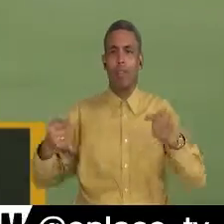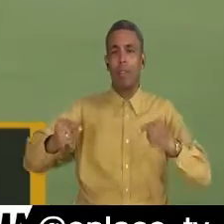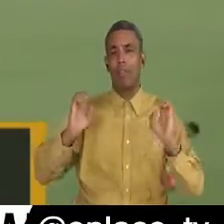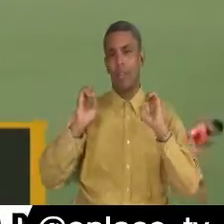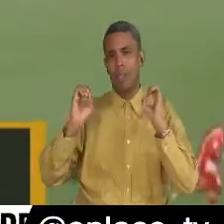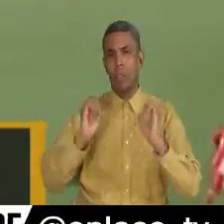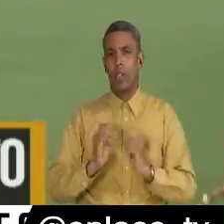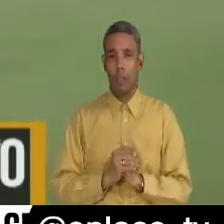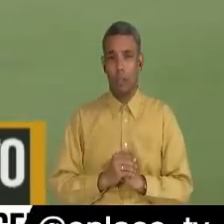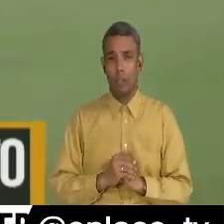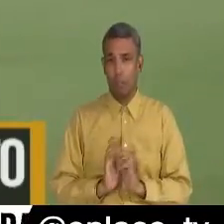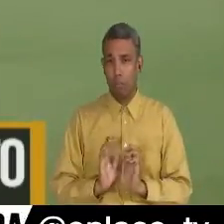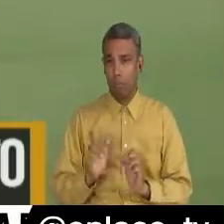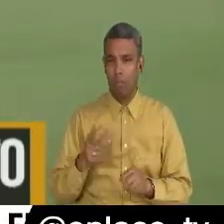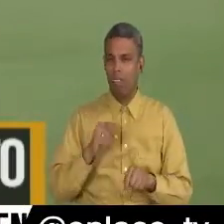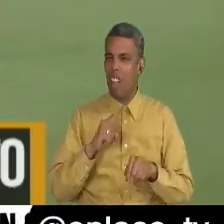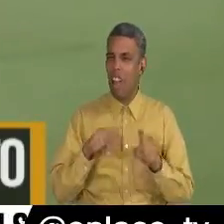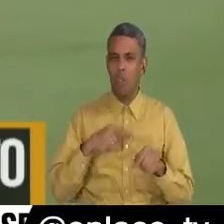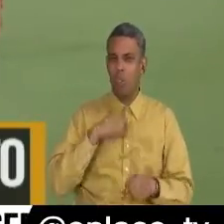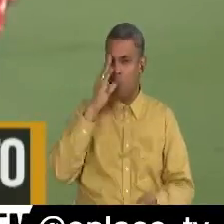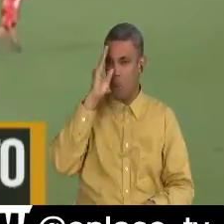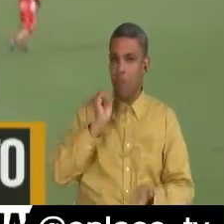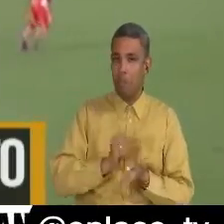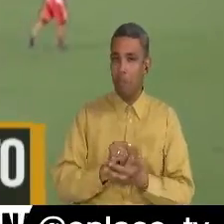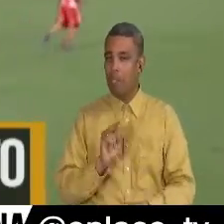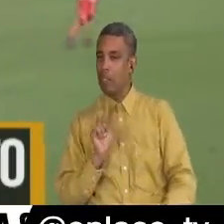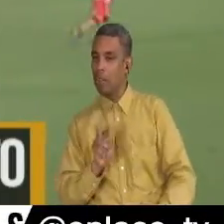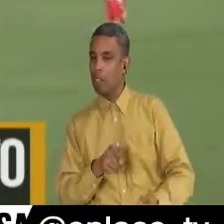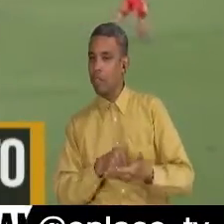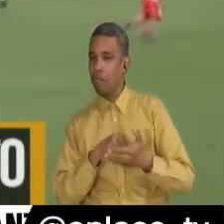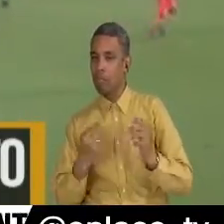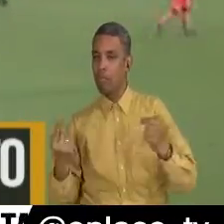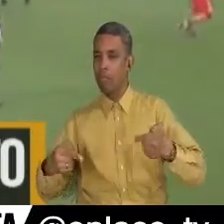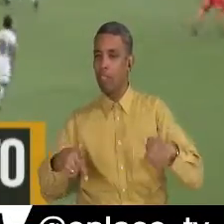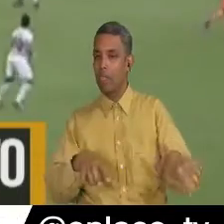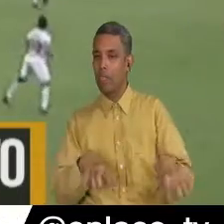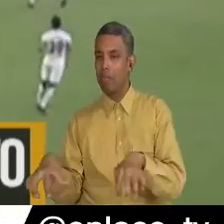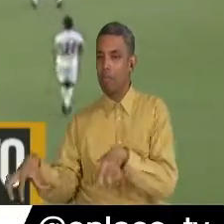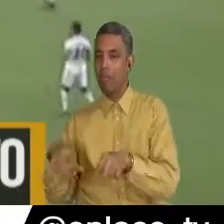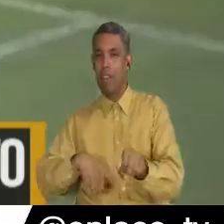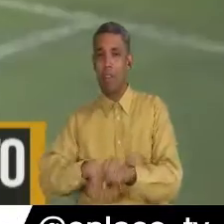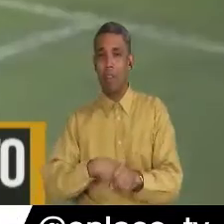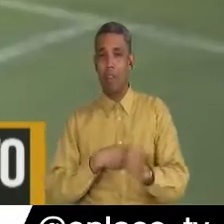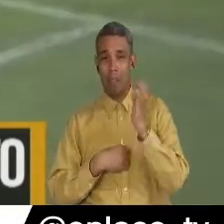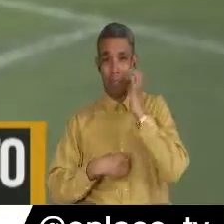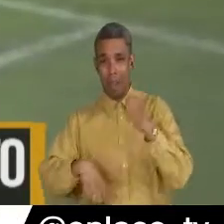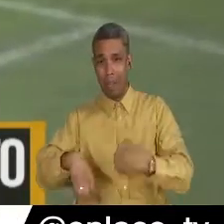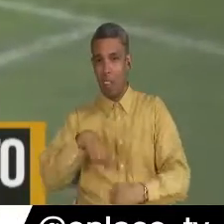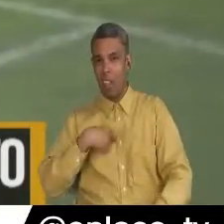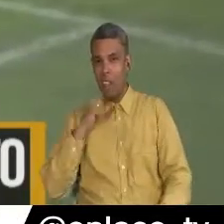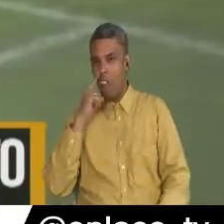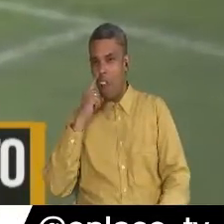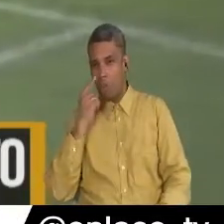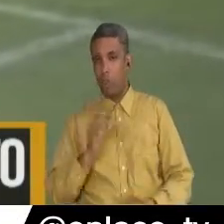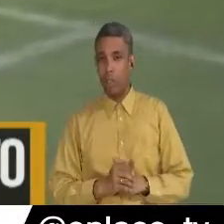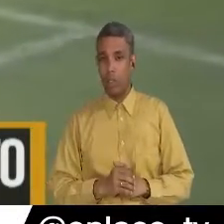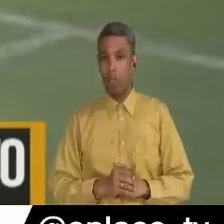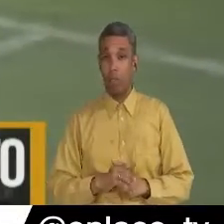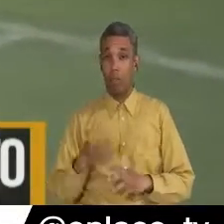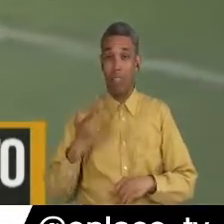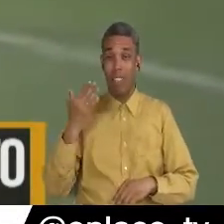calificado como lánguido en el Polideportivo Sur. El resultado fue 0-0 en juego correspondiente a la fecha 12 de la Liga Águila 1-2017. La fuerte